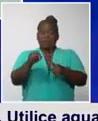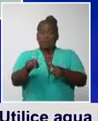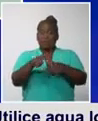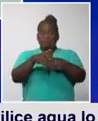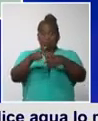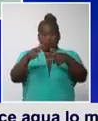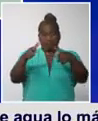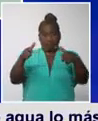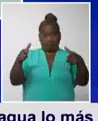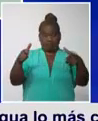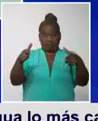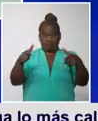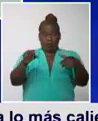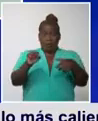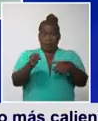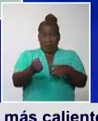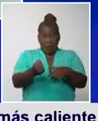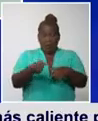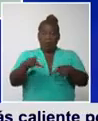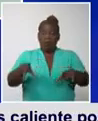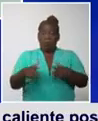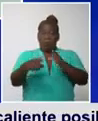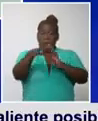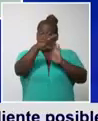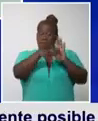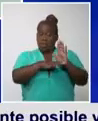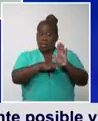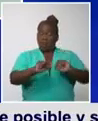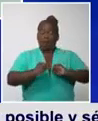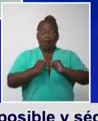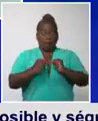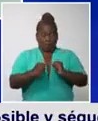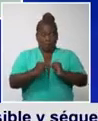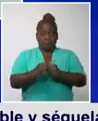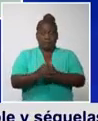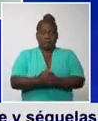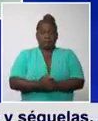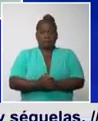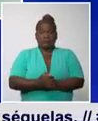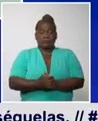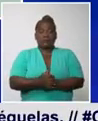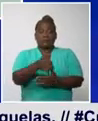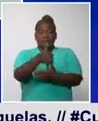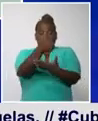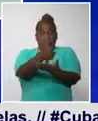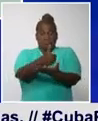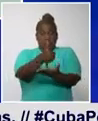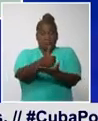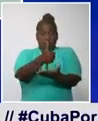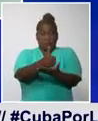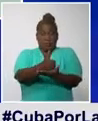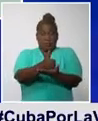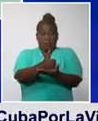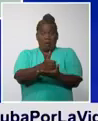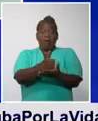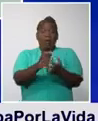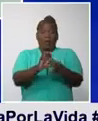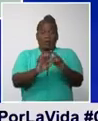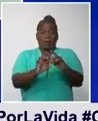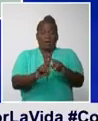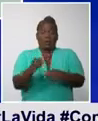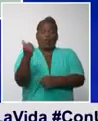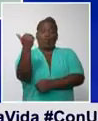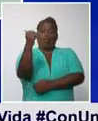obligan a tomar medidas todavía un poco más severas. El mayor número donde ha tenido la mayor transmisión, que es el municipio de Guantánamo con